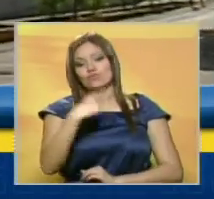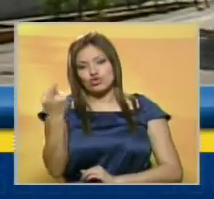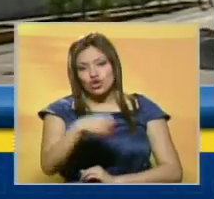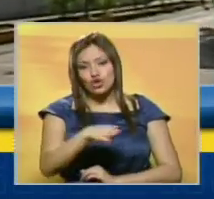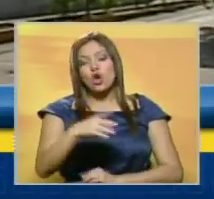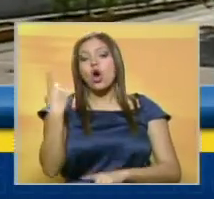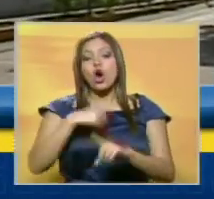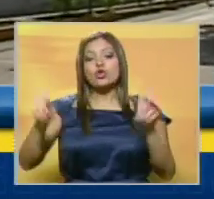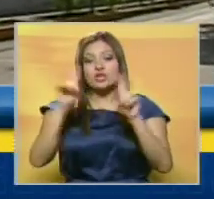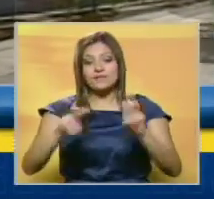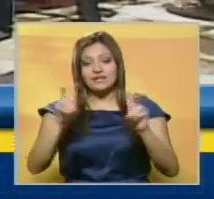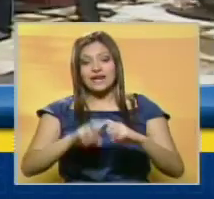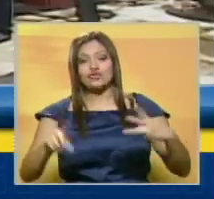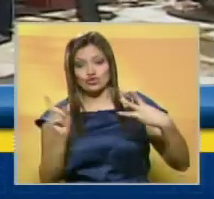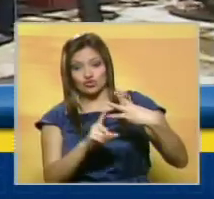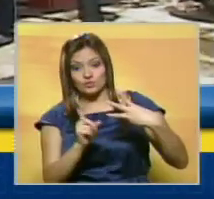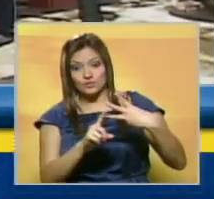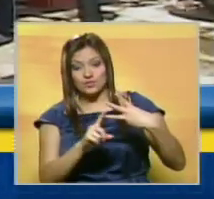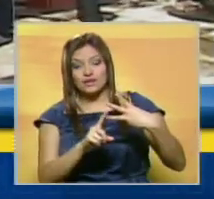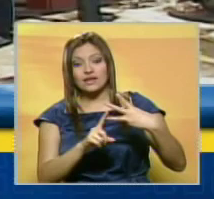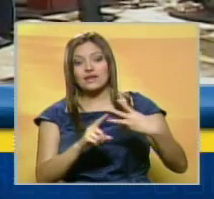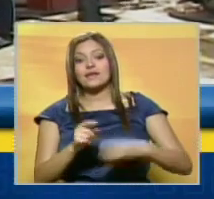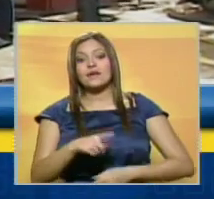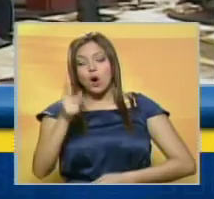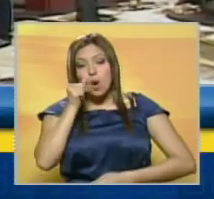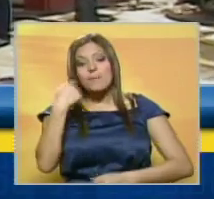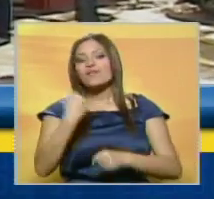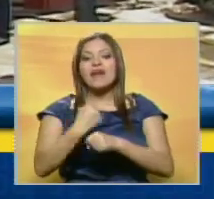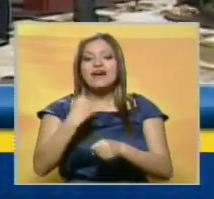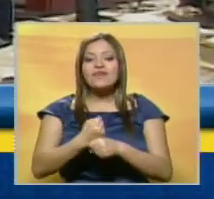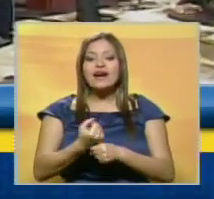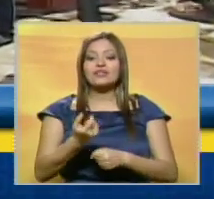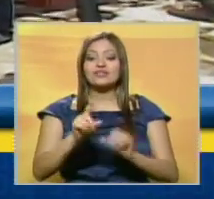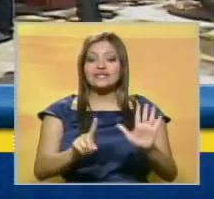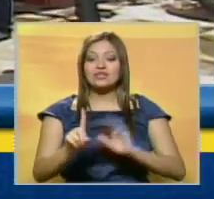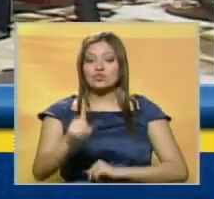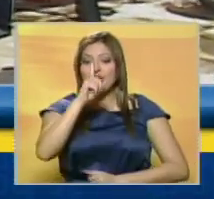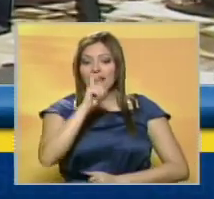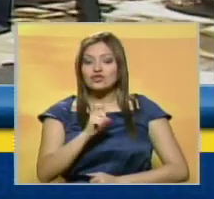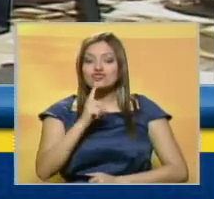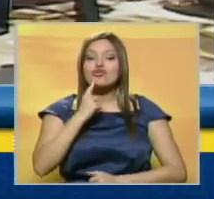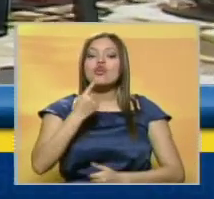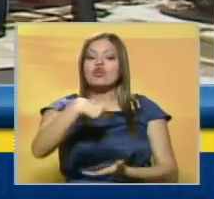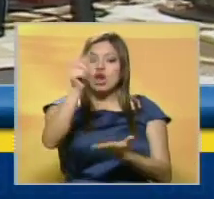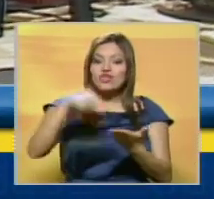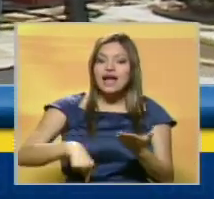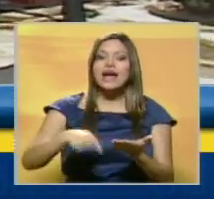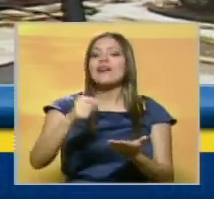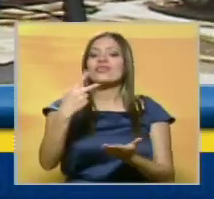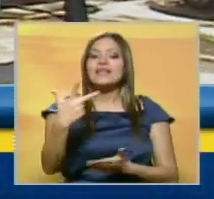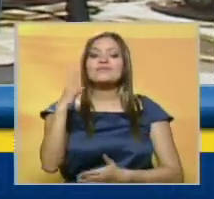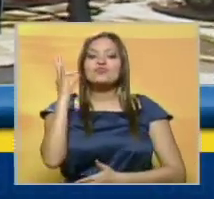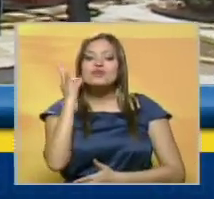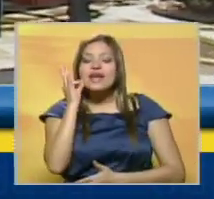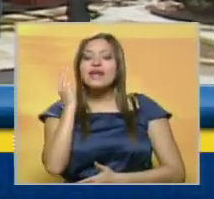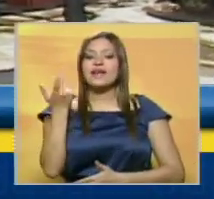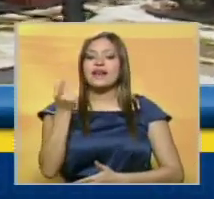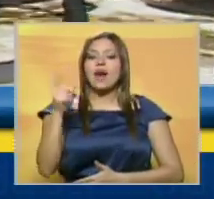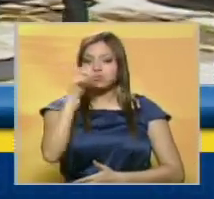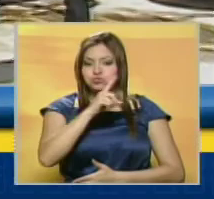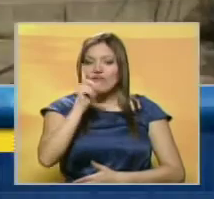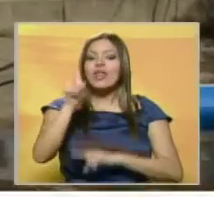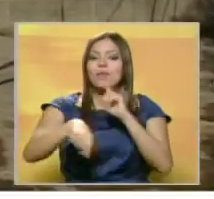autoridades investigan el asesinato de Argenis Pirela, un corredor de seguros de 61 años que contrató a 3 damas de compañía y luego